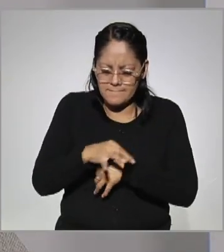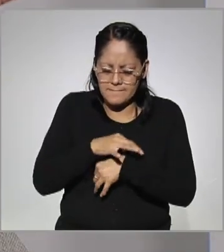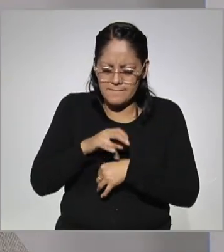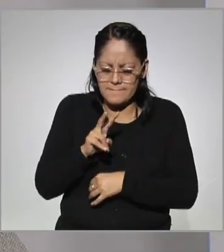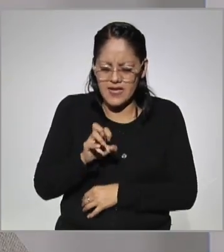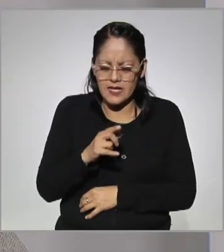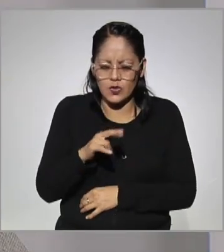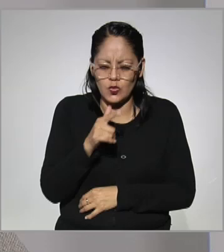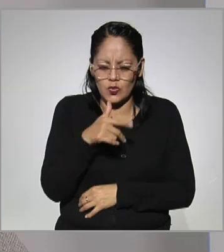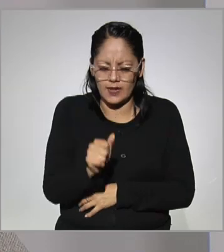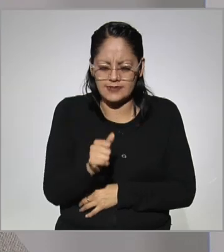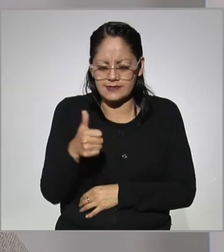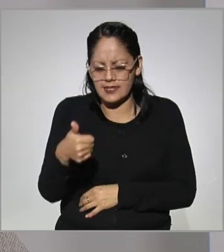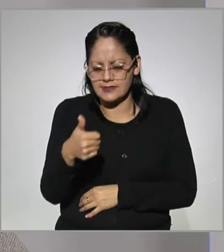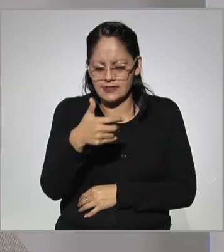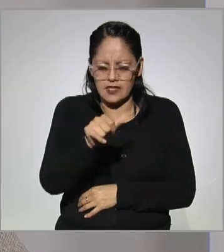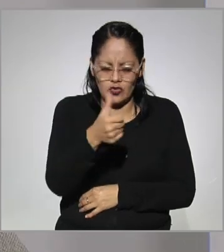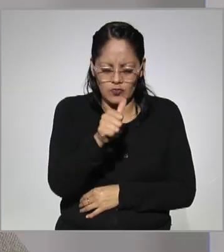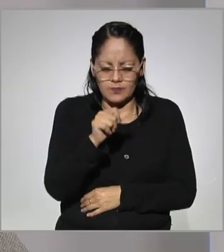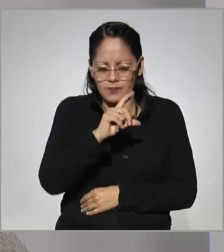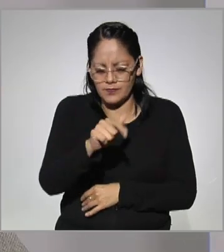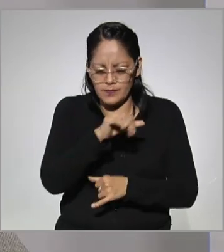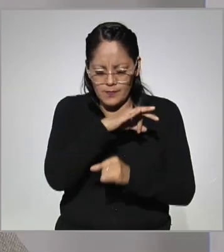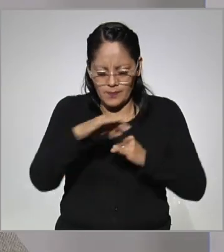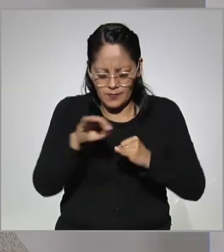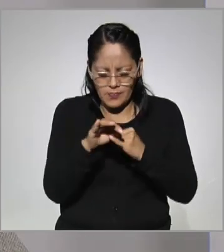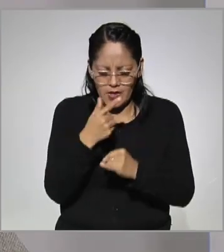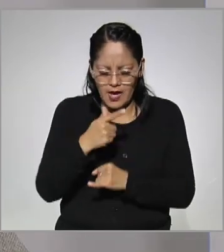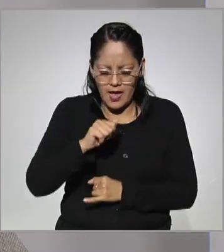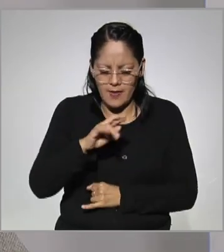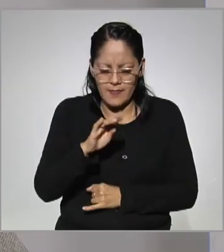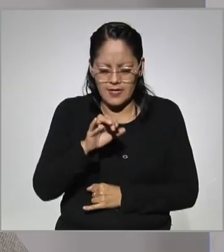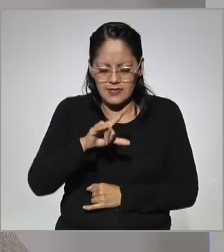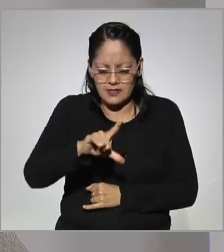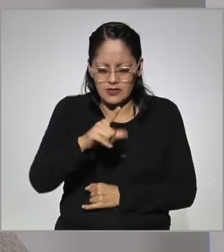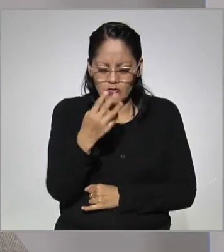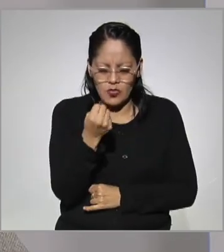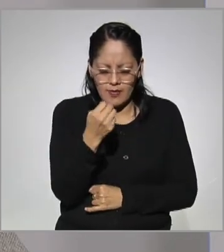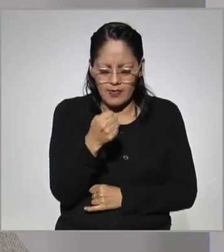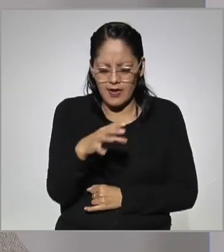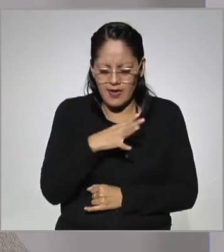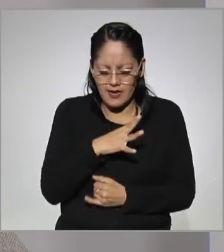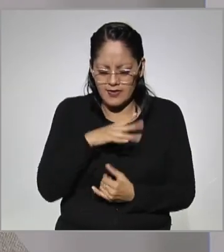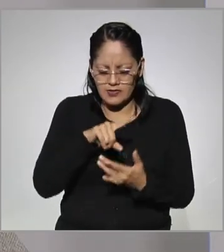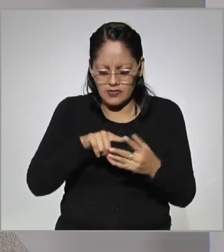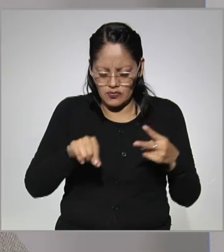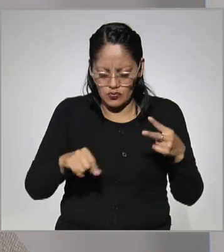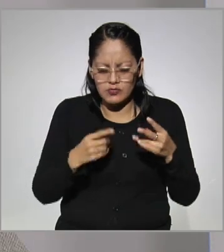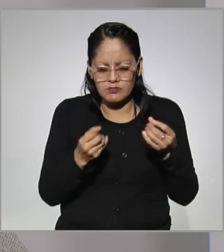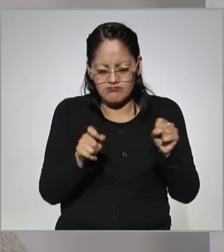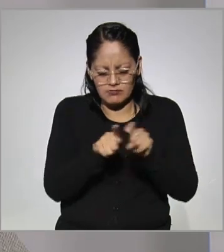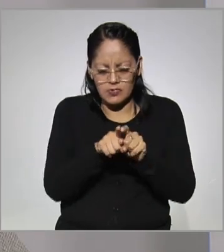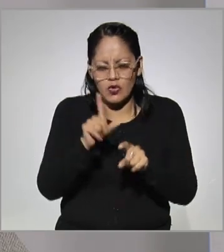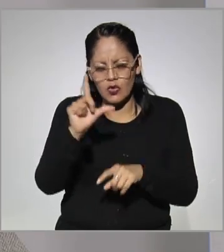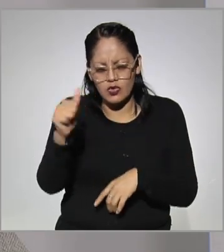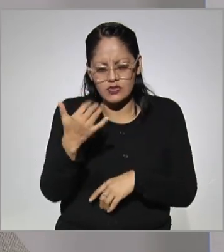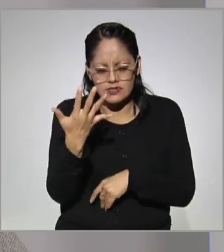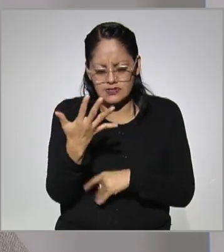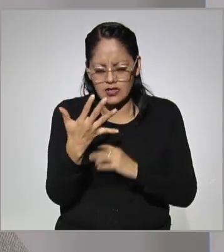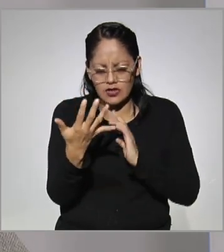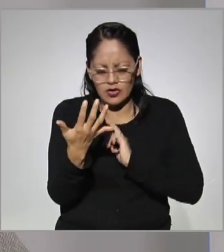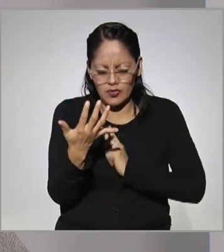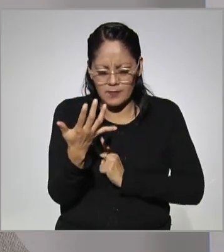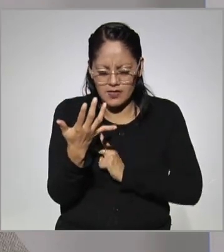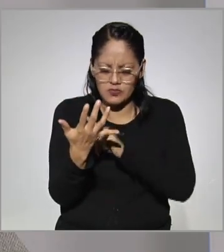11. Y llegó la última, que es el Gardasil 9, que incluye estos, y aparte los otros 5 virus que también se han visto